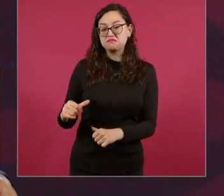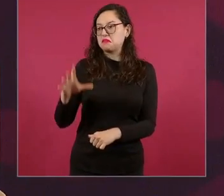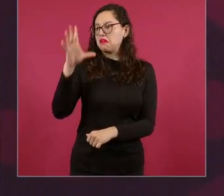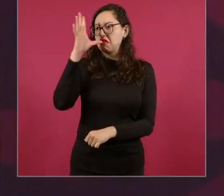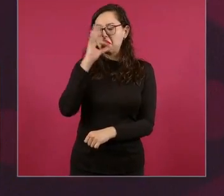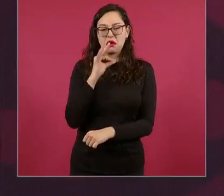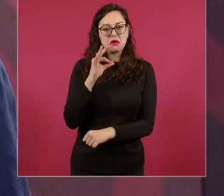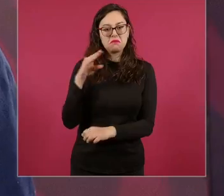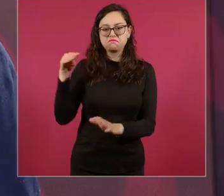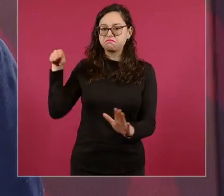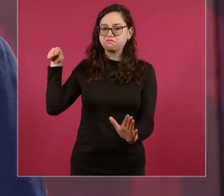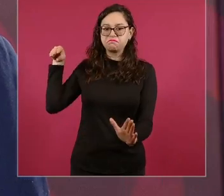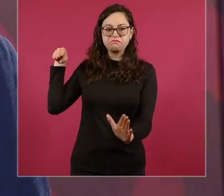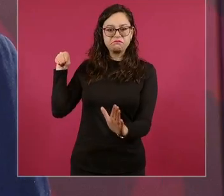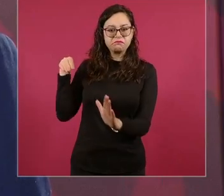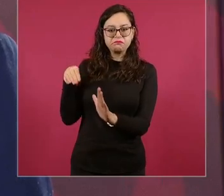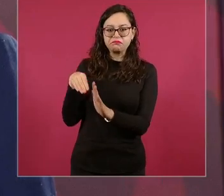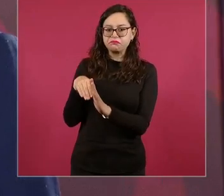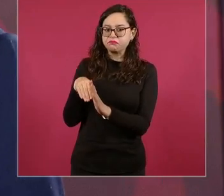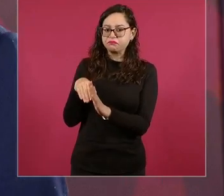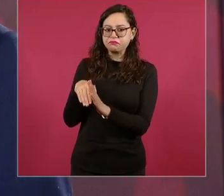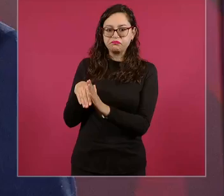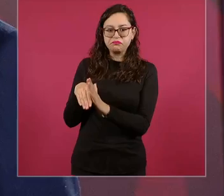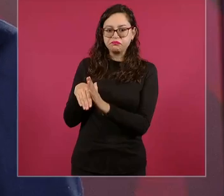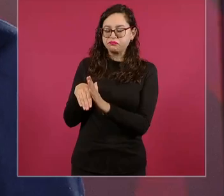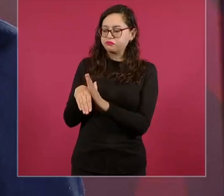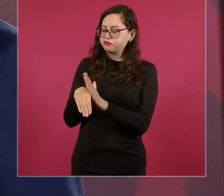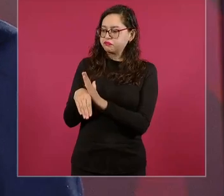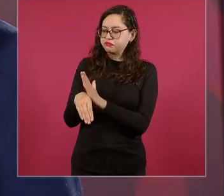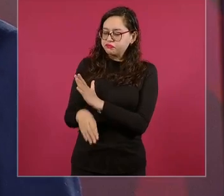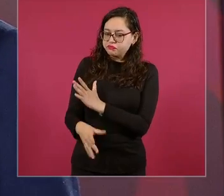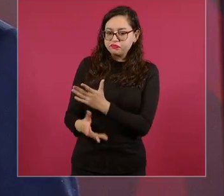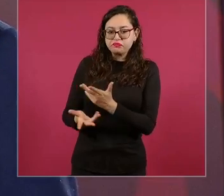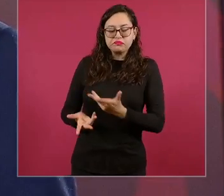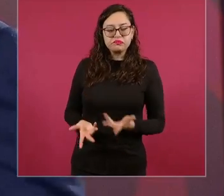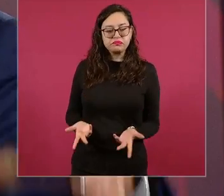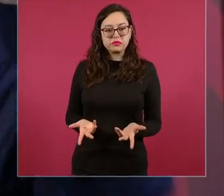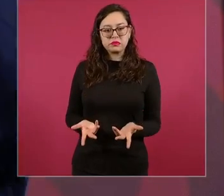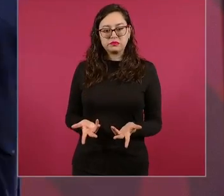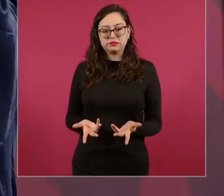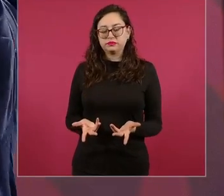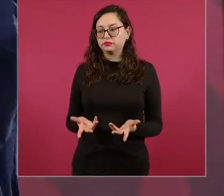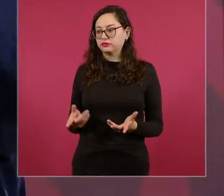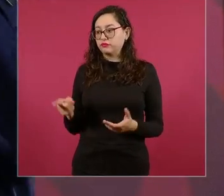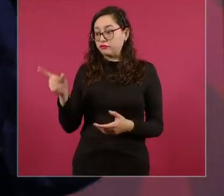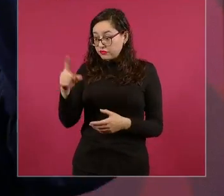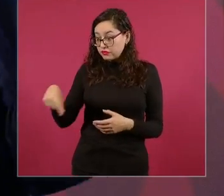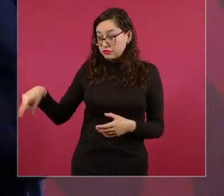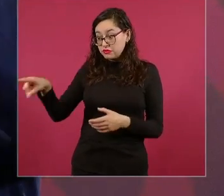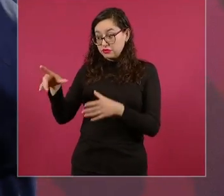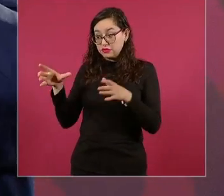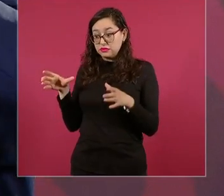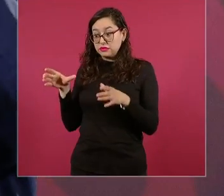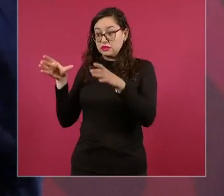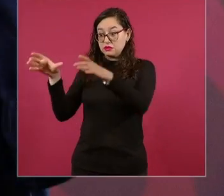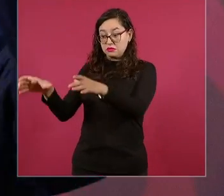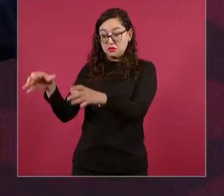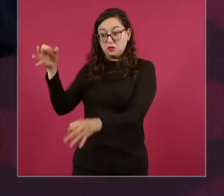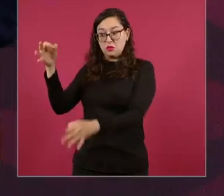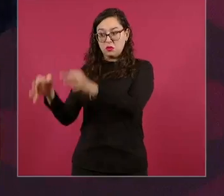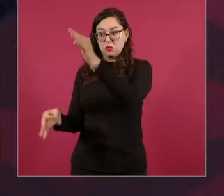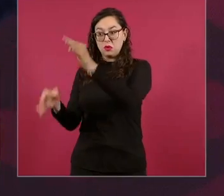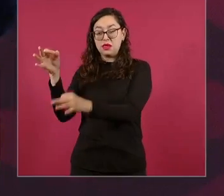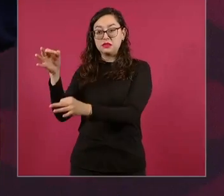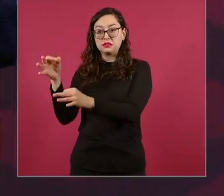en protector de las mafias, del poder